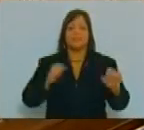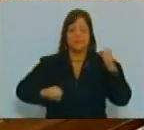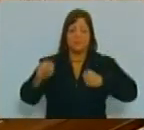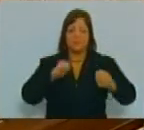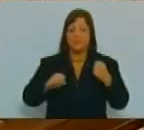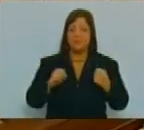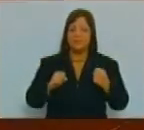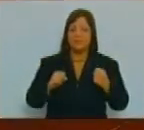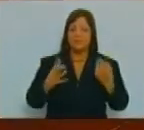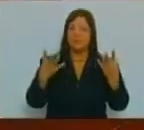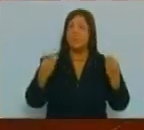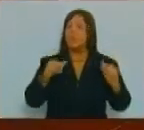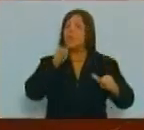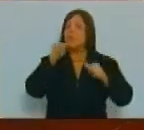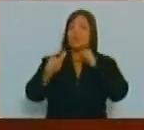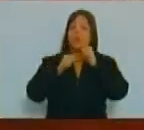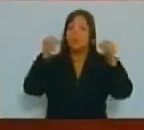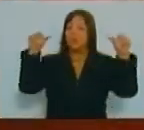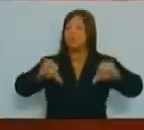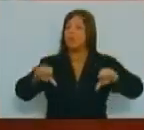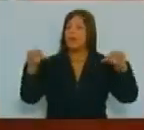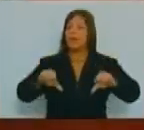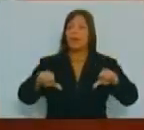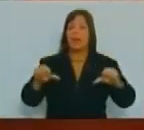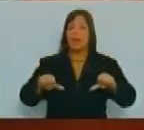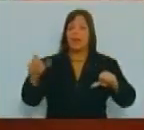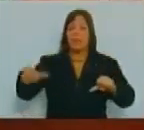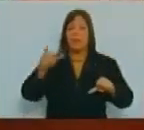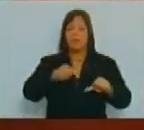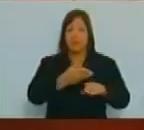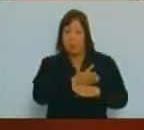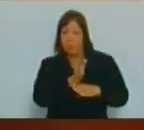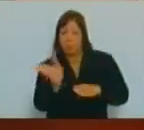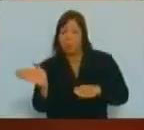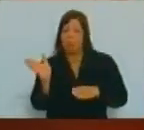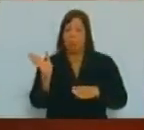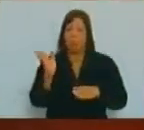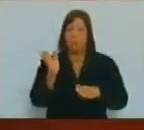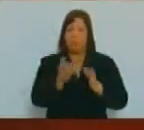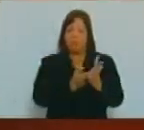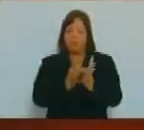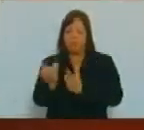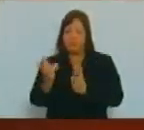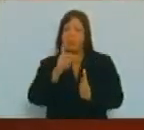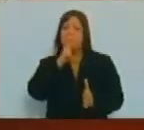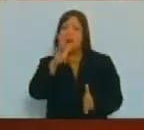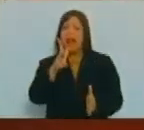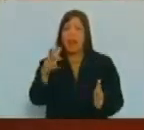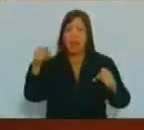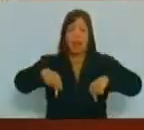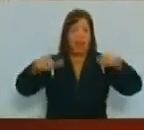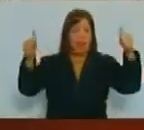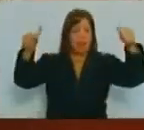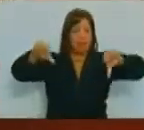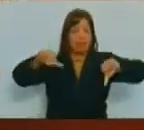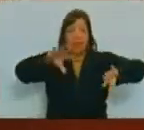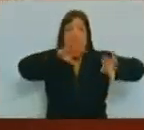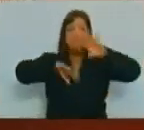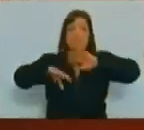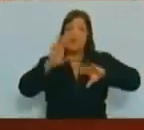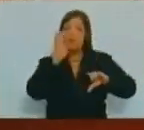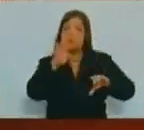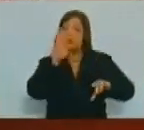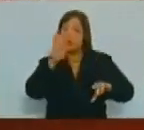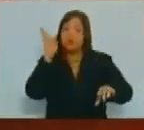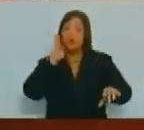hace mucho al año los funcionarios desviados hace muchos años los funcionarios que no